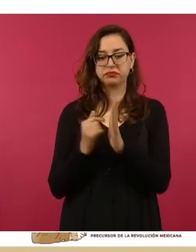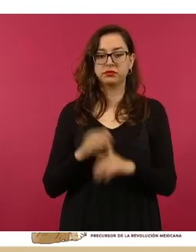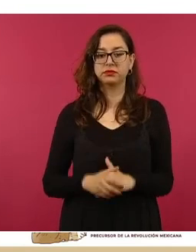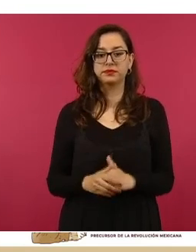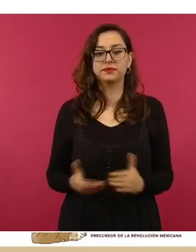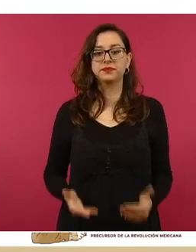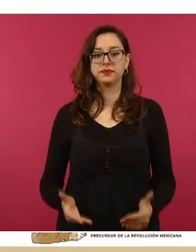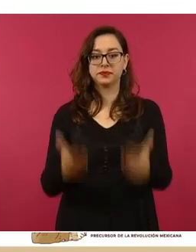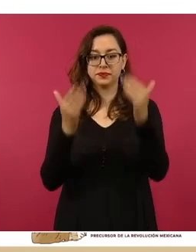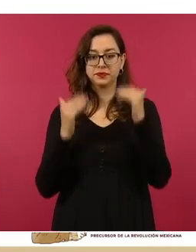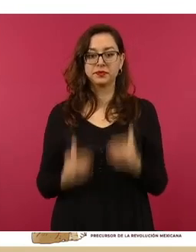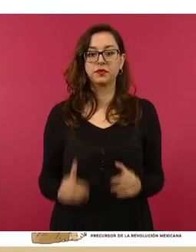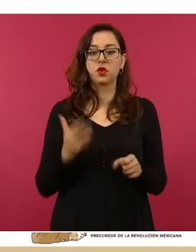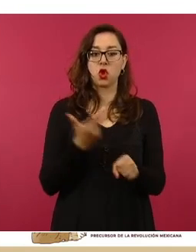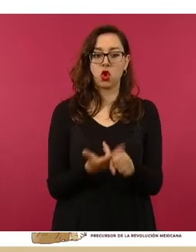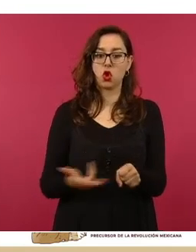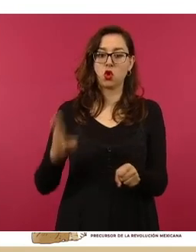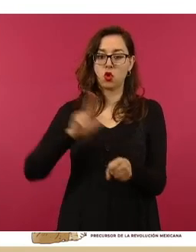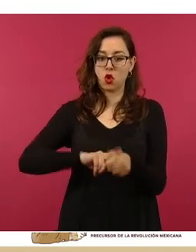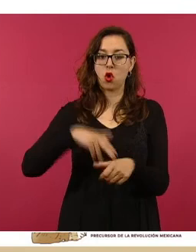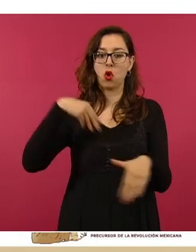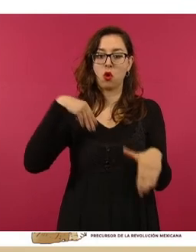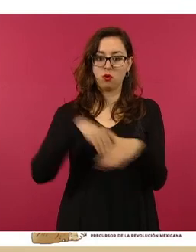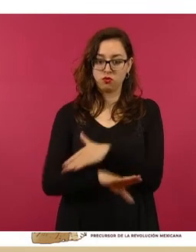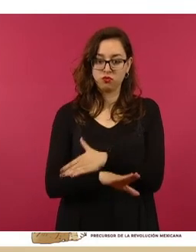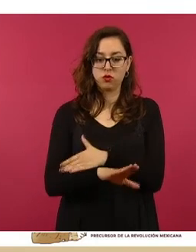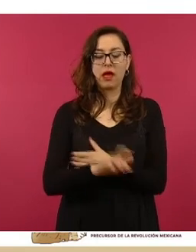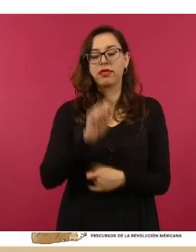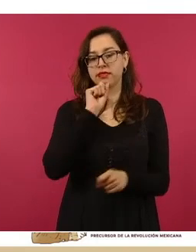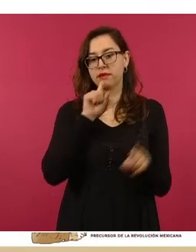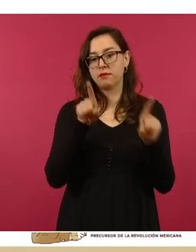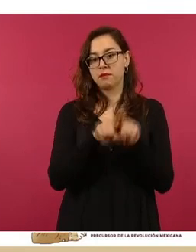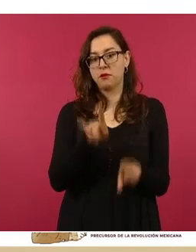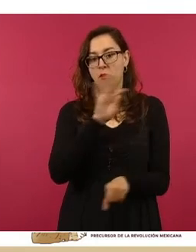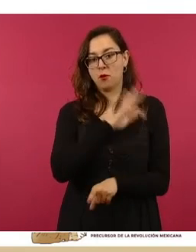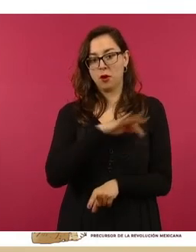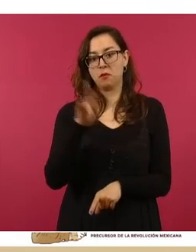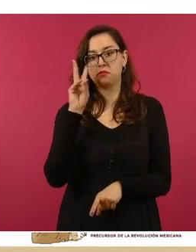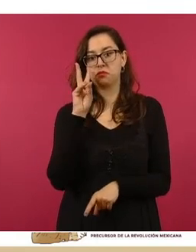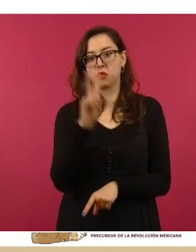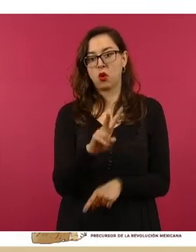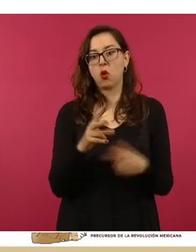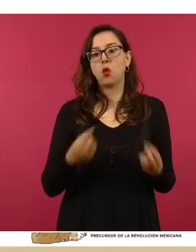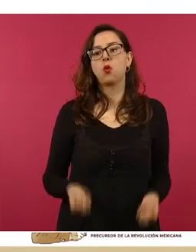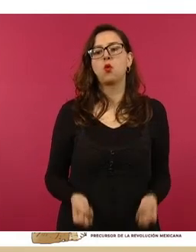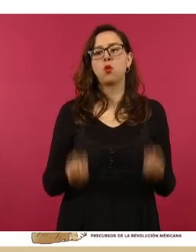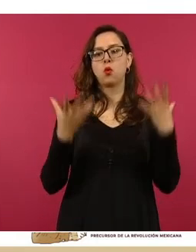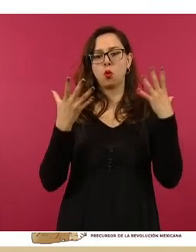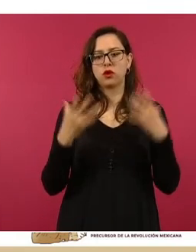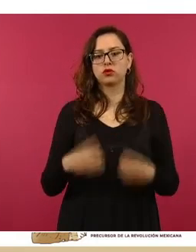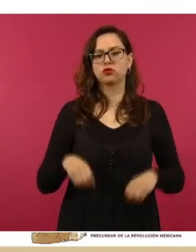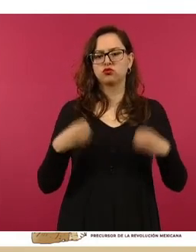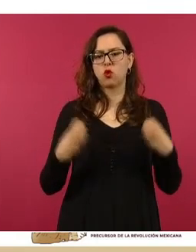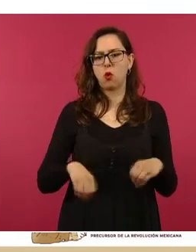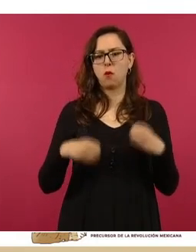de la hospitalización, esa gráfica también la presentamos todas las semanas, donde mostramos el porcentaje de camas, tanto